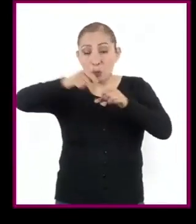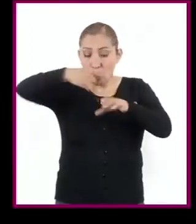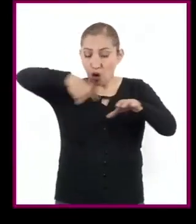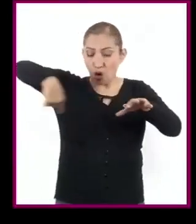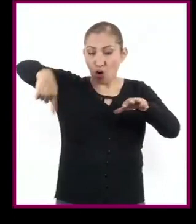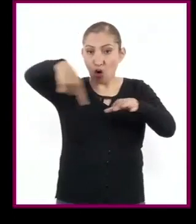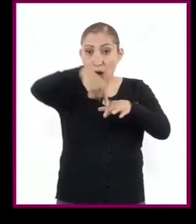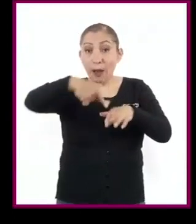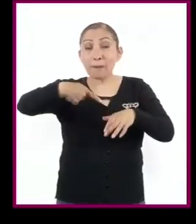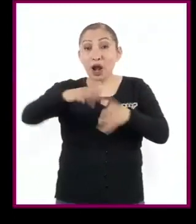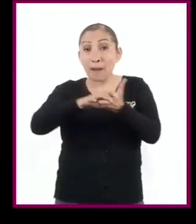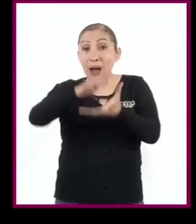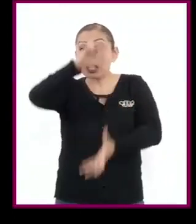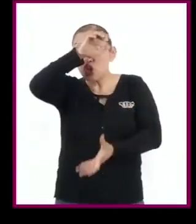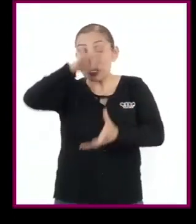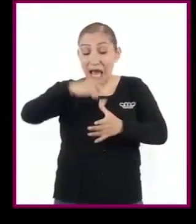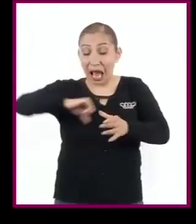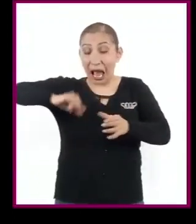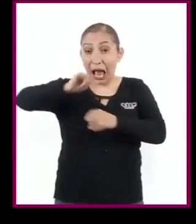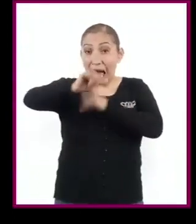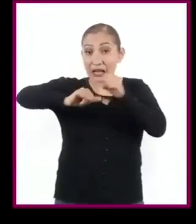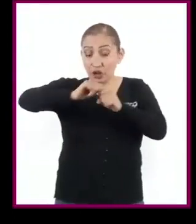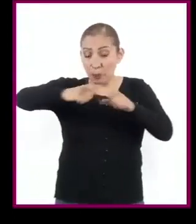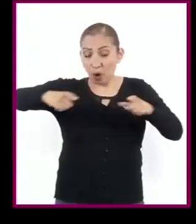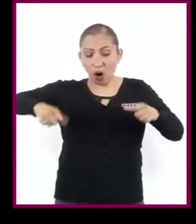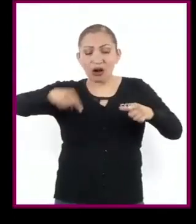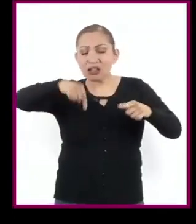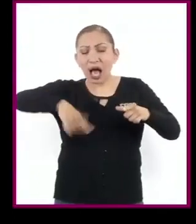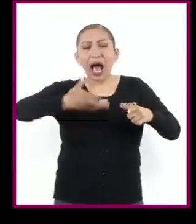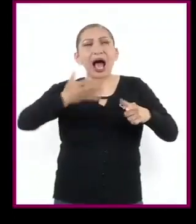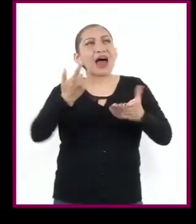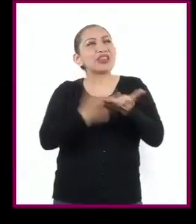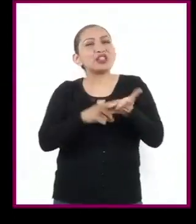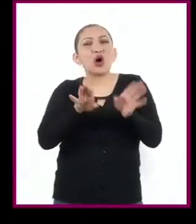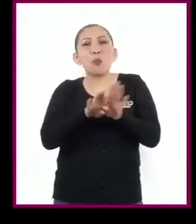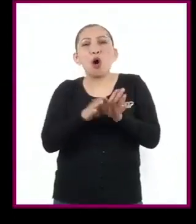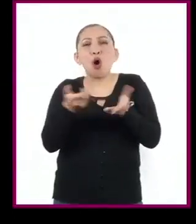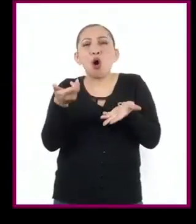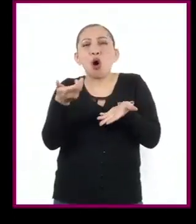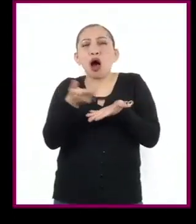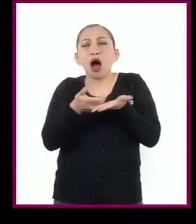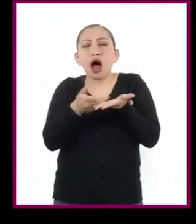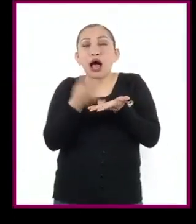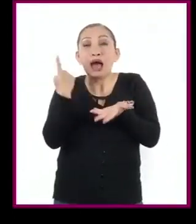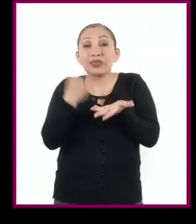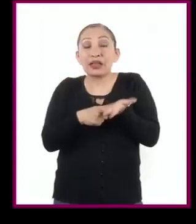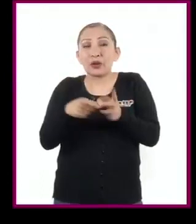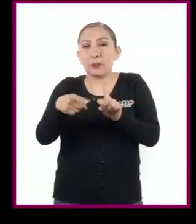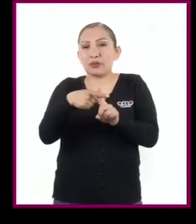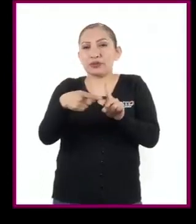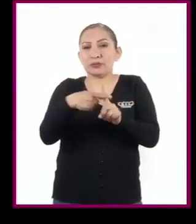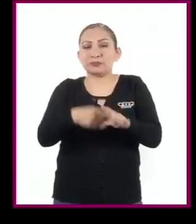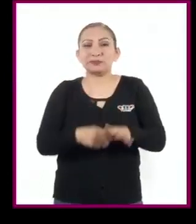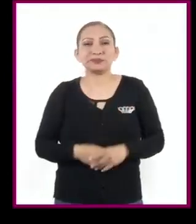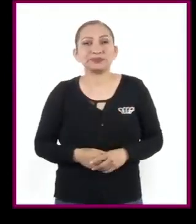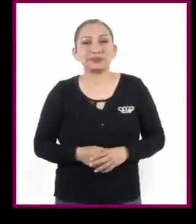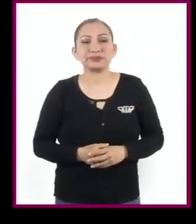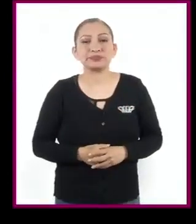pero la mayor parte del átomo está hecha de una especie de sopa, cargada